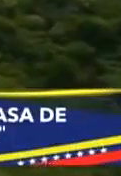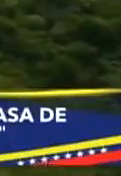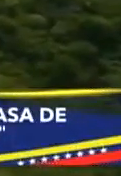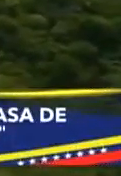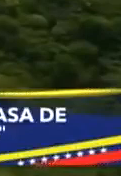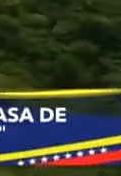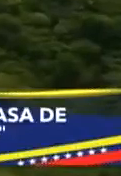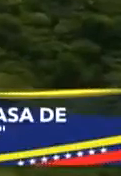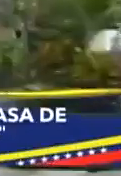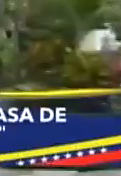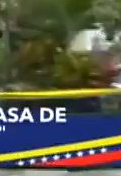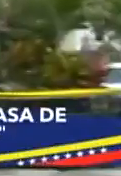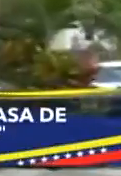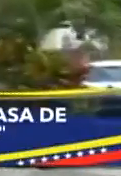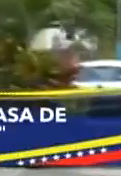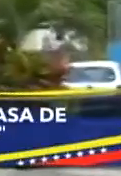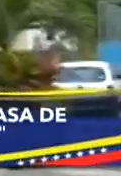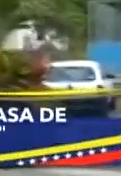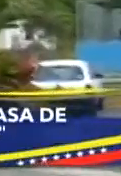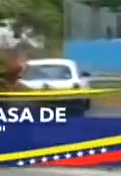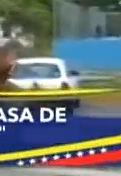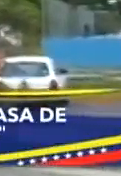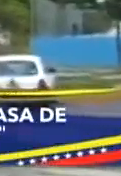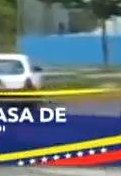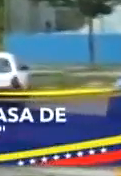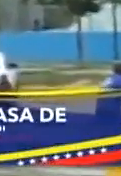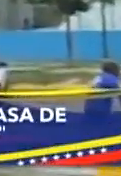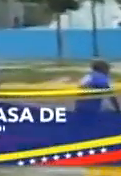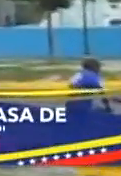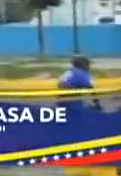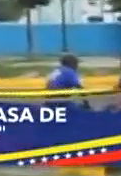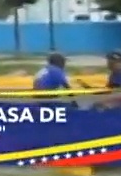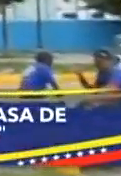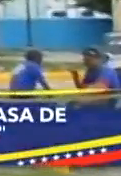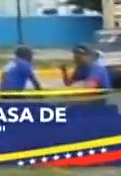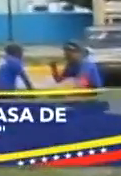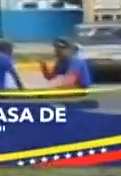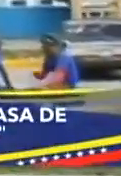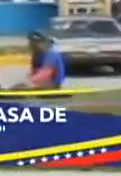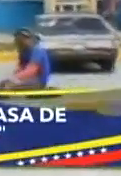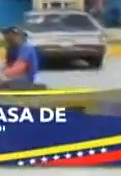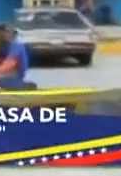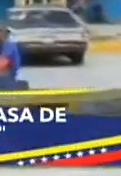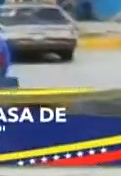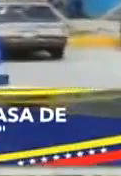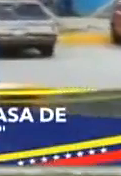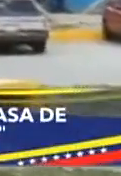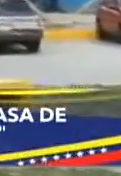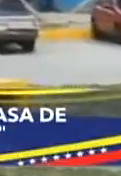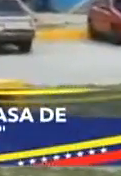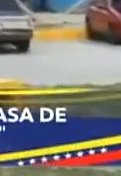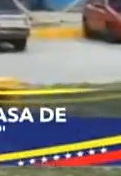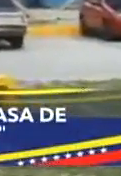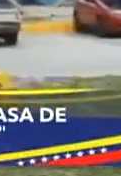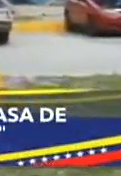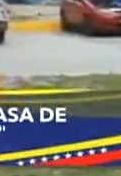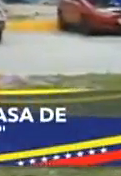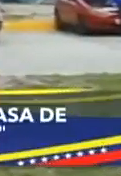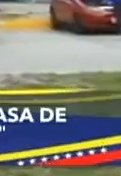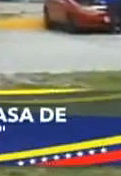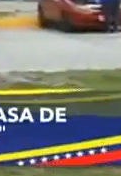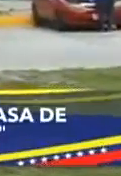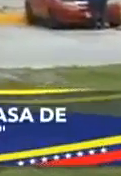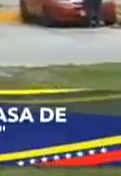única, el almirante Pestana, y todo el mundo alegre porque aquí habían 4 casas de alimentación. Y